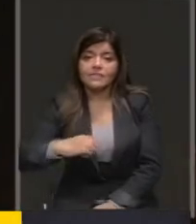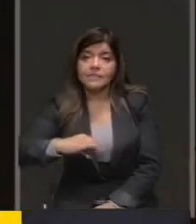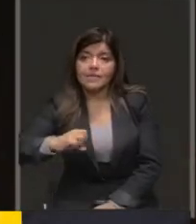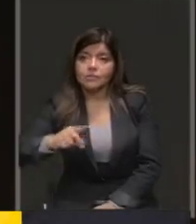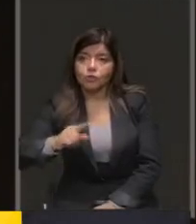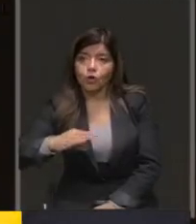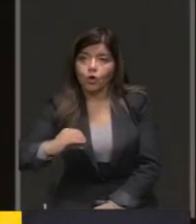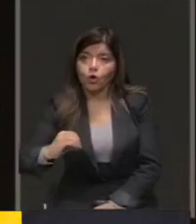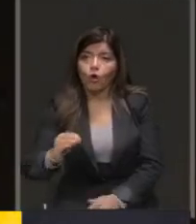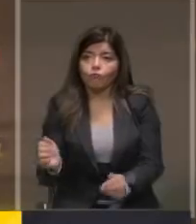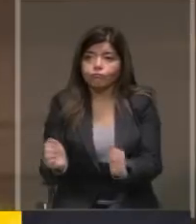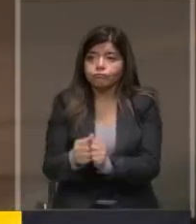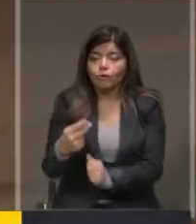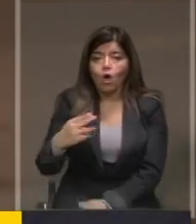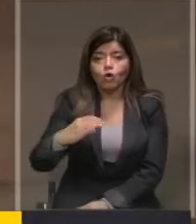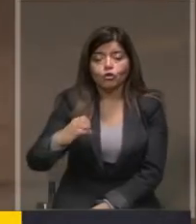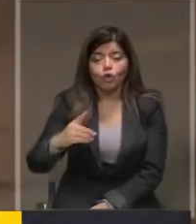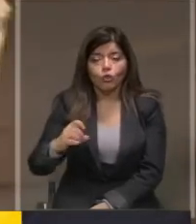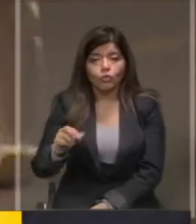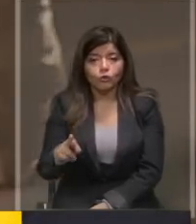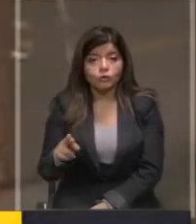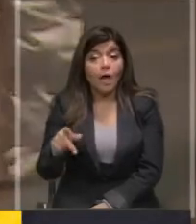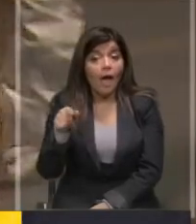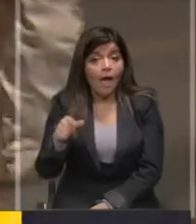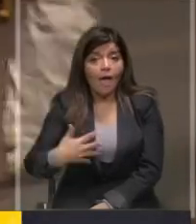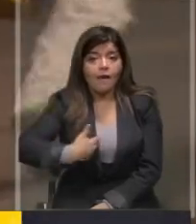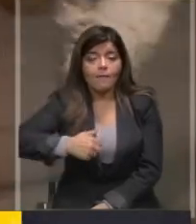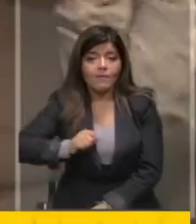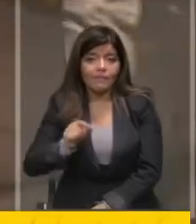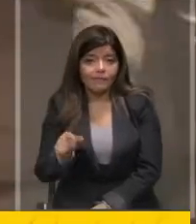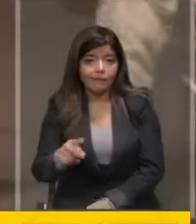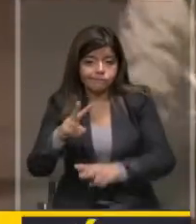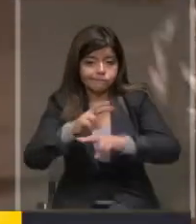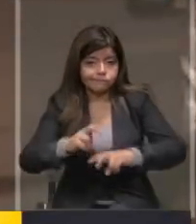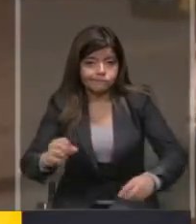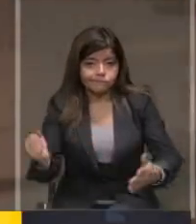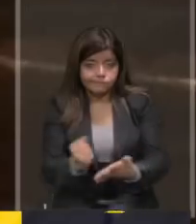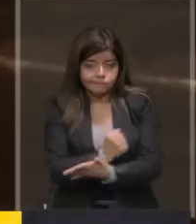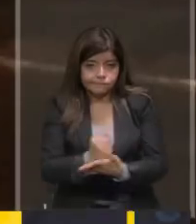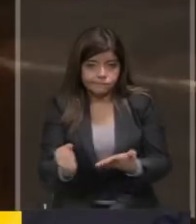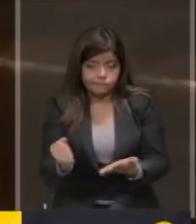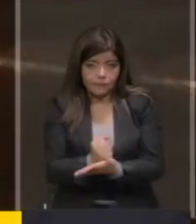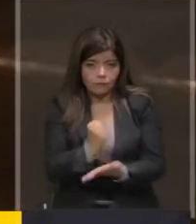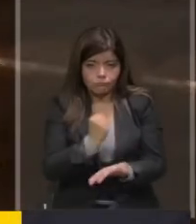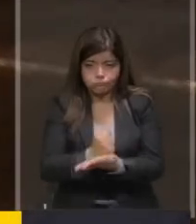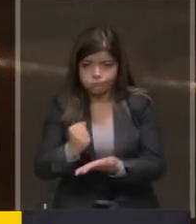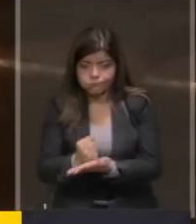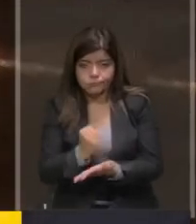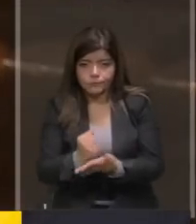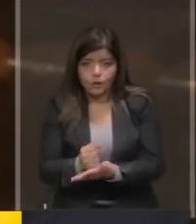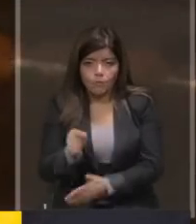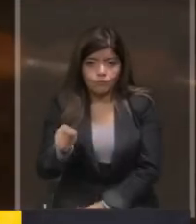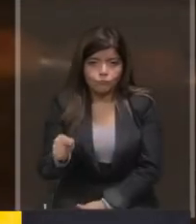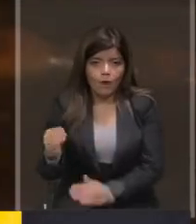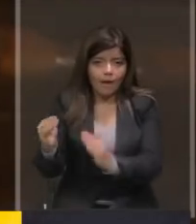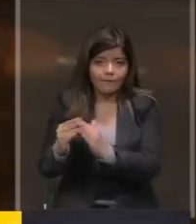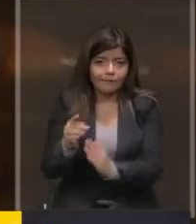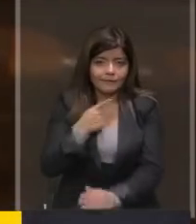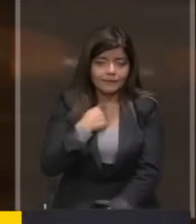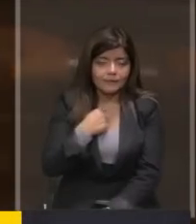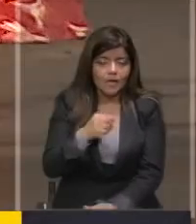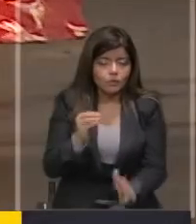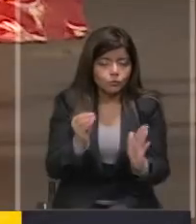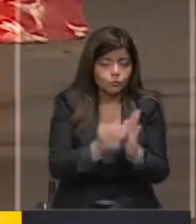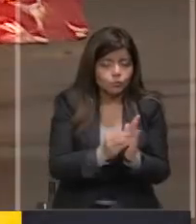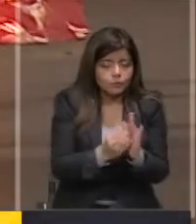la vocal ha realizado las últimas experiencias también diligencias tanto por una casa de interés con un dato clave